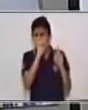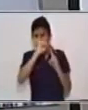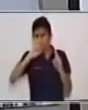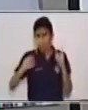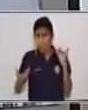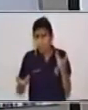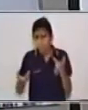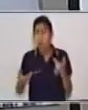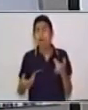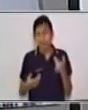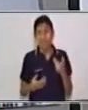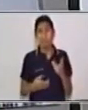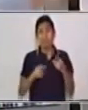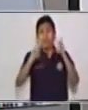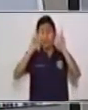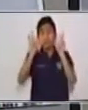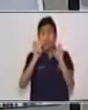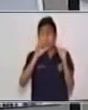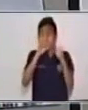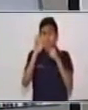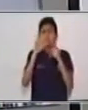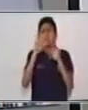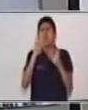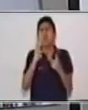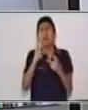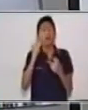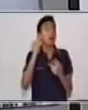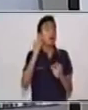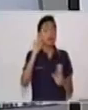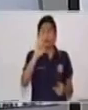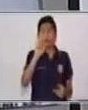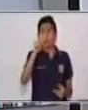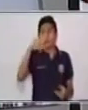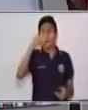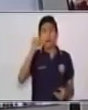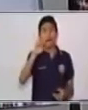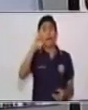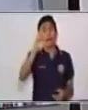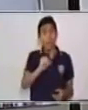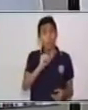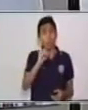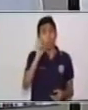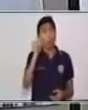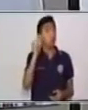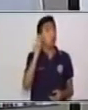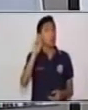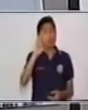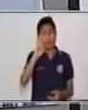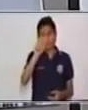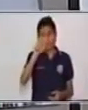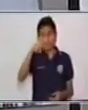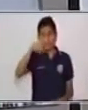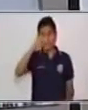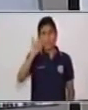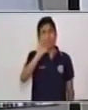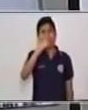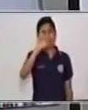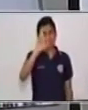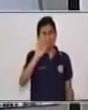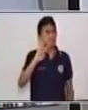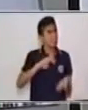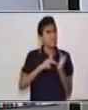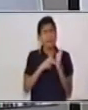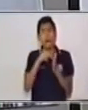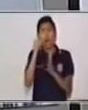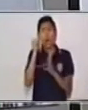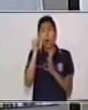Efectivamente, estamos hablando de el granjero. Si nosotros nos percatamos en este momento con el ejemplo que les